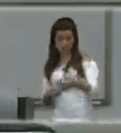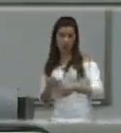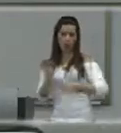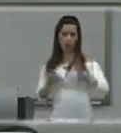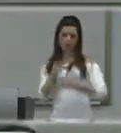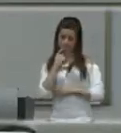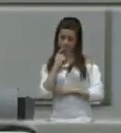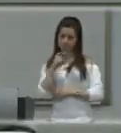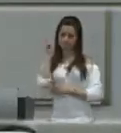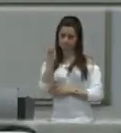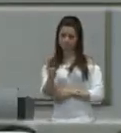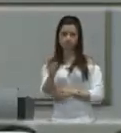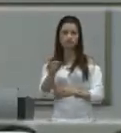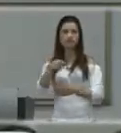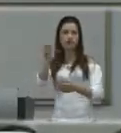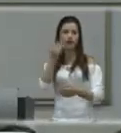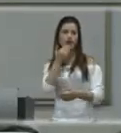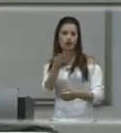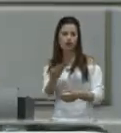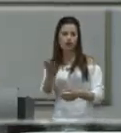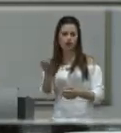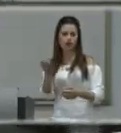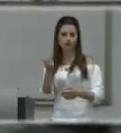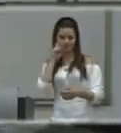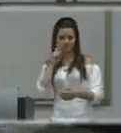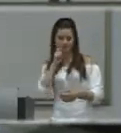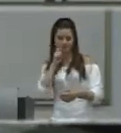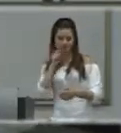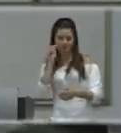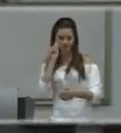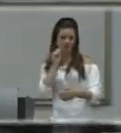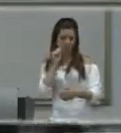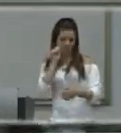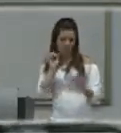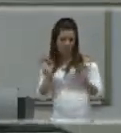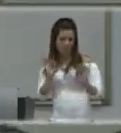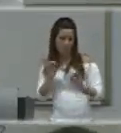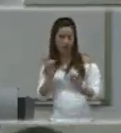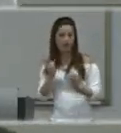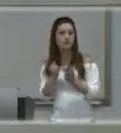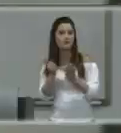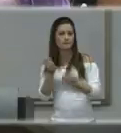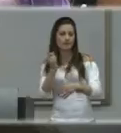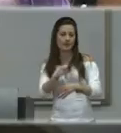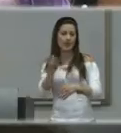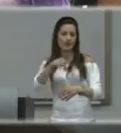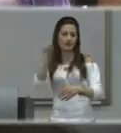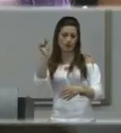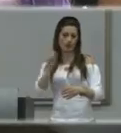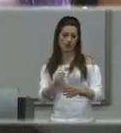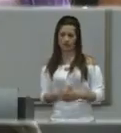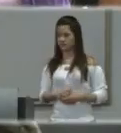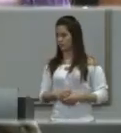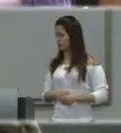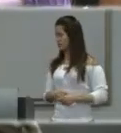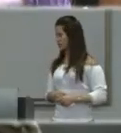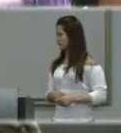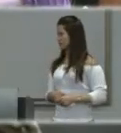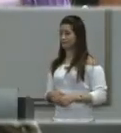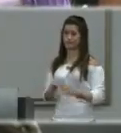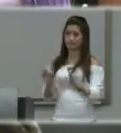de esterilización. ¿Sí? Entonces, esa situación no es muy alentadora, pero hay acciones